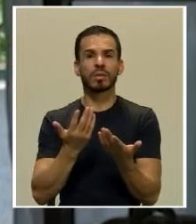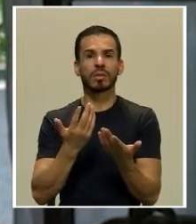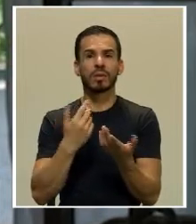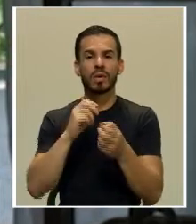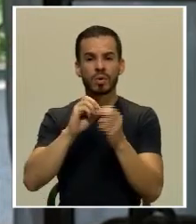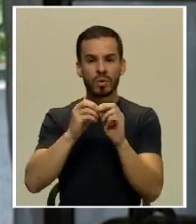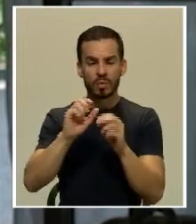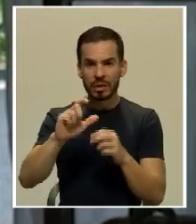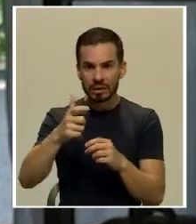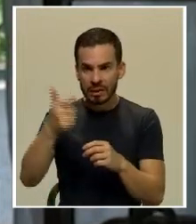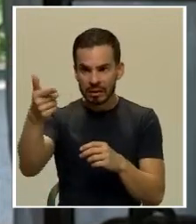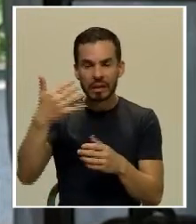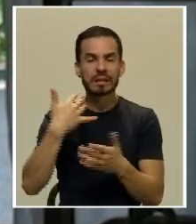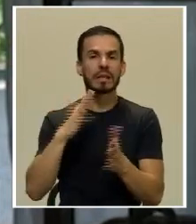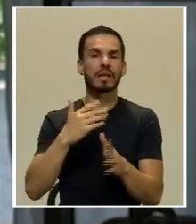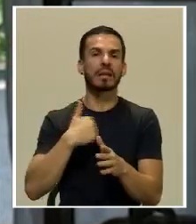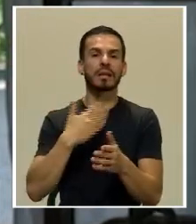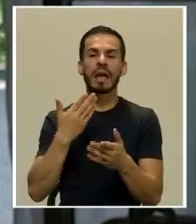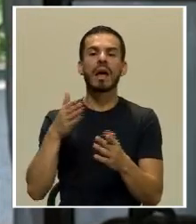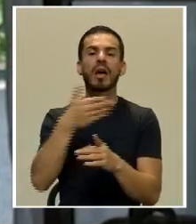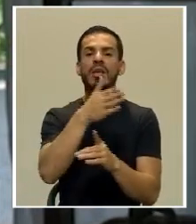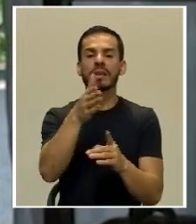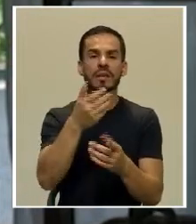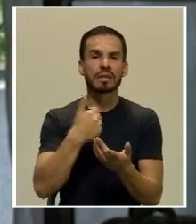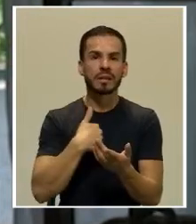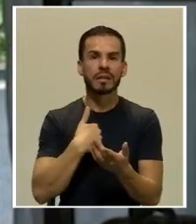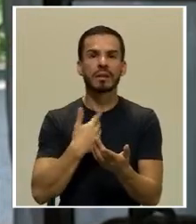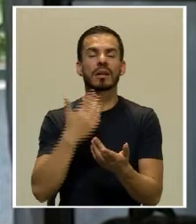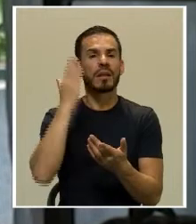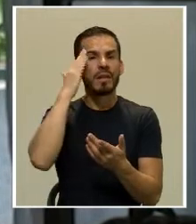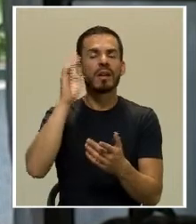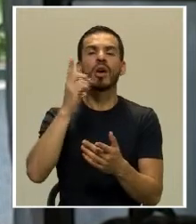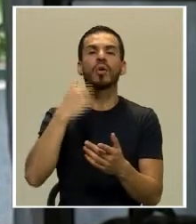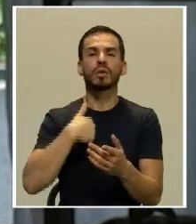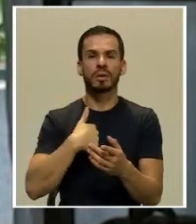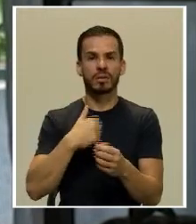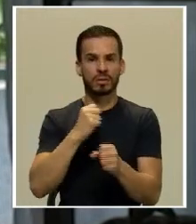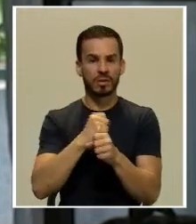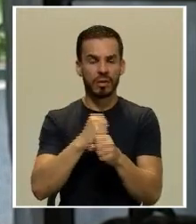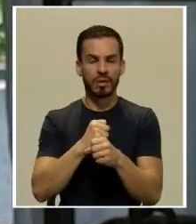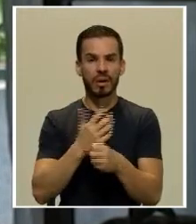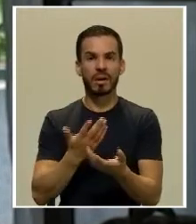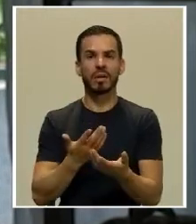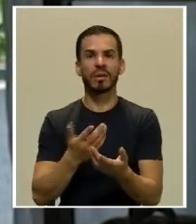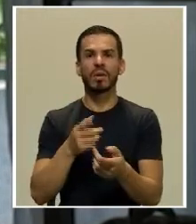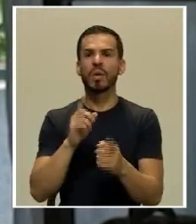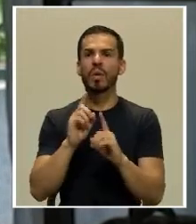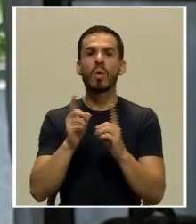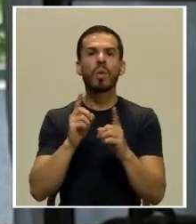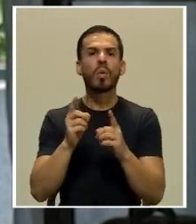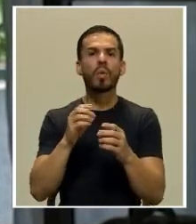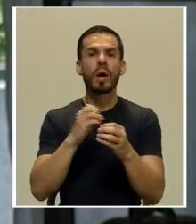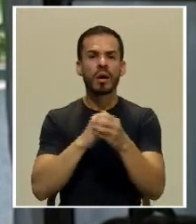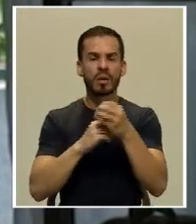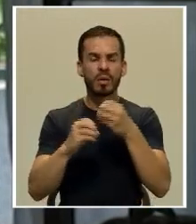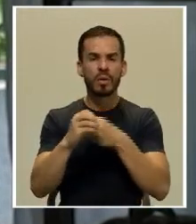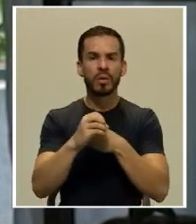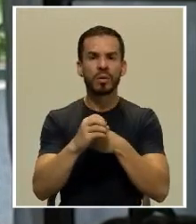tenían número de cédula, tenían dirección, sabían dónde trabajaba yo, en cuáles